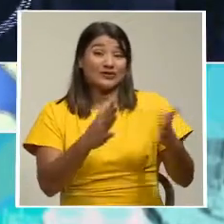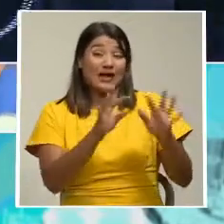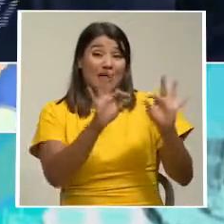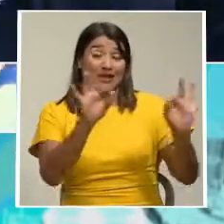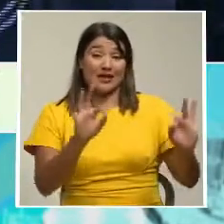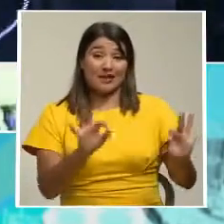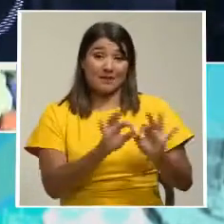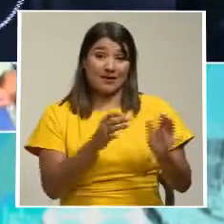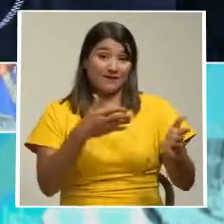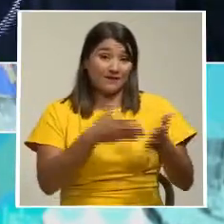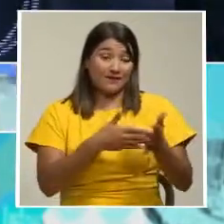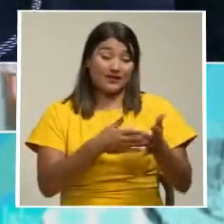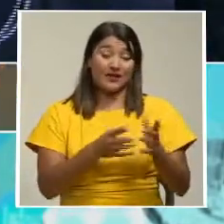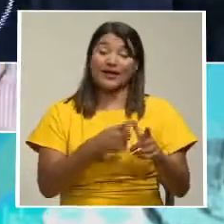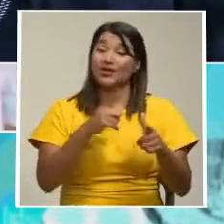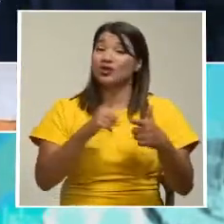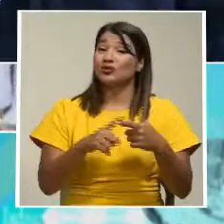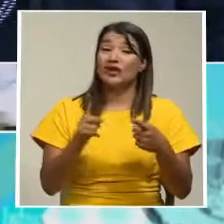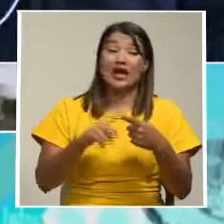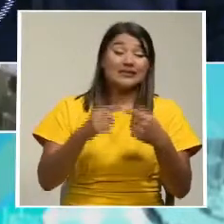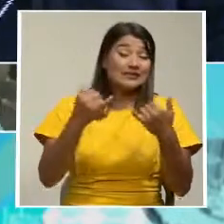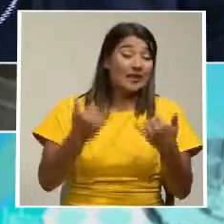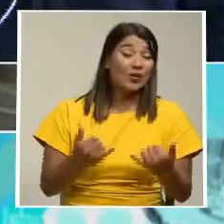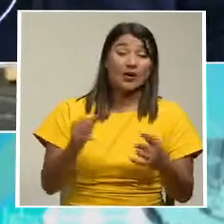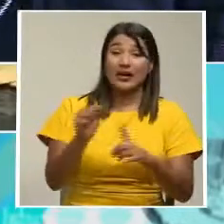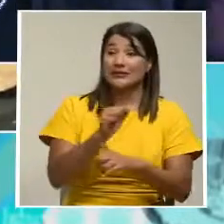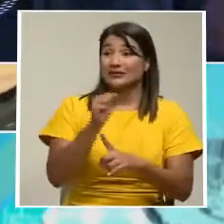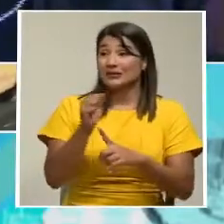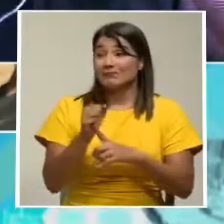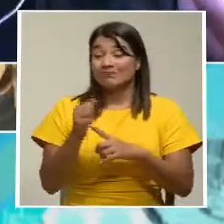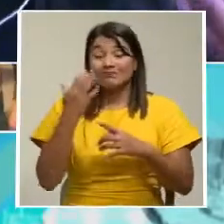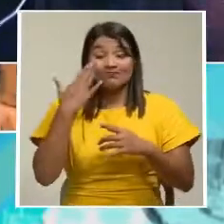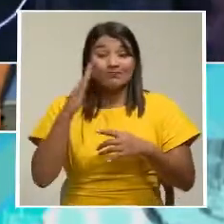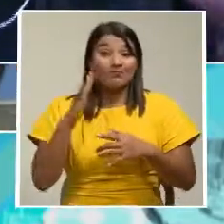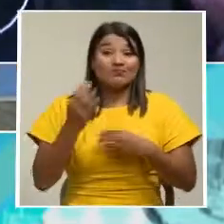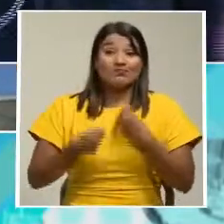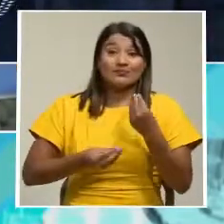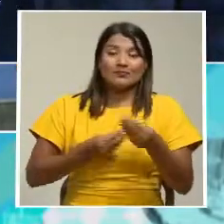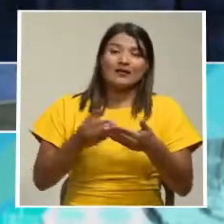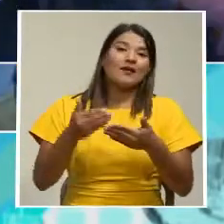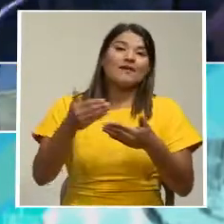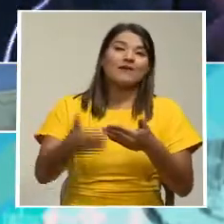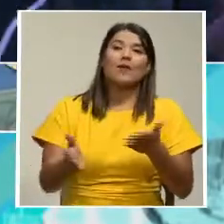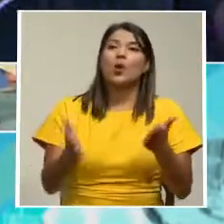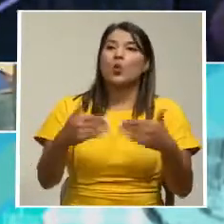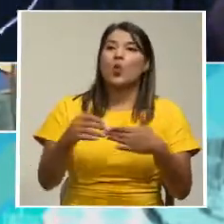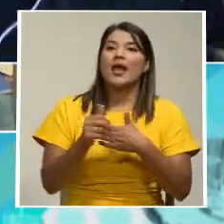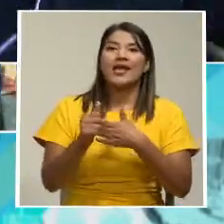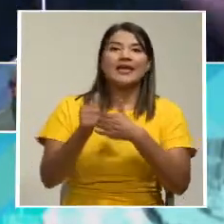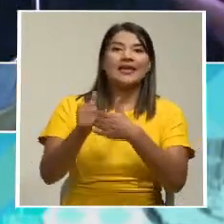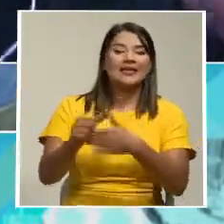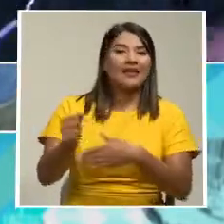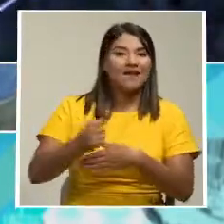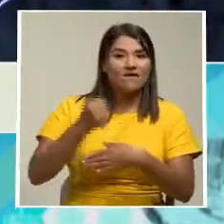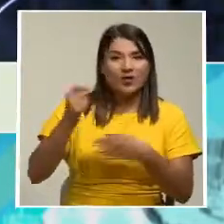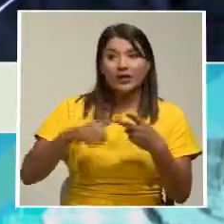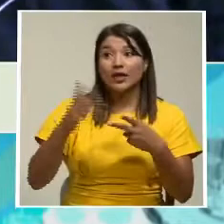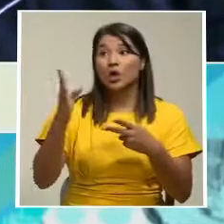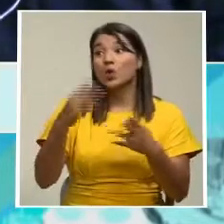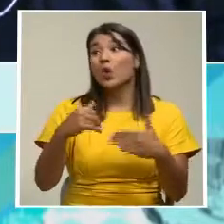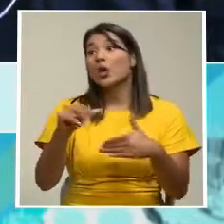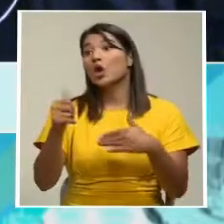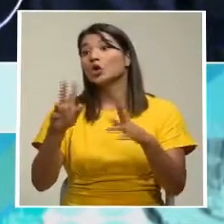es totalmente incierto. Como te decía, no hay una figura opositora fuerte, no hay un movimiento opositor fuerte en este